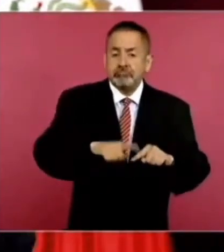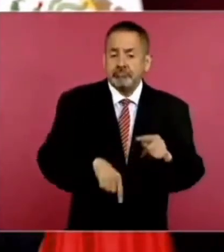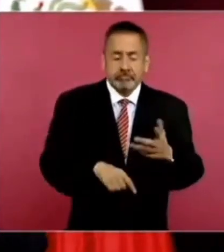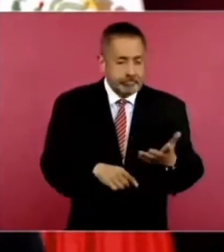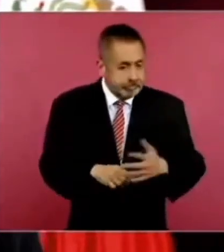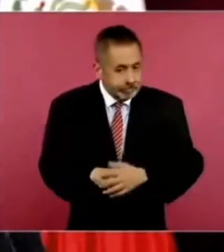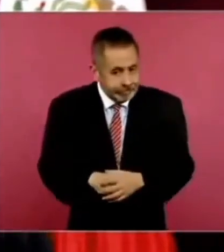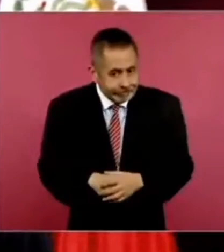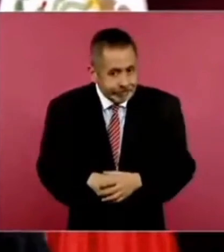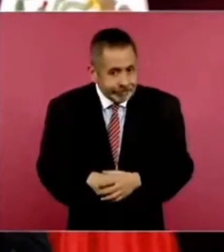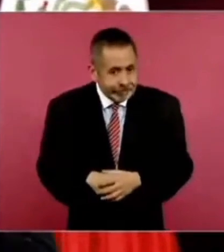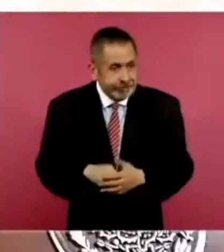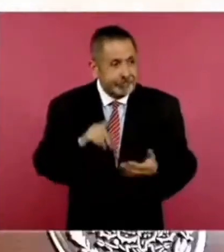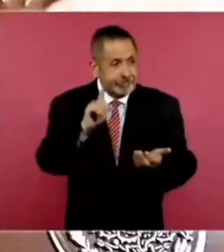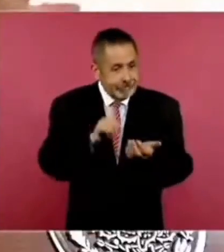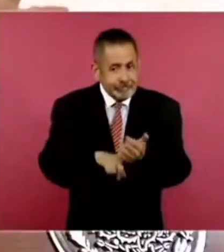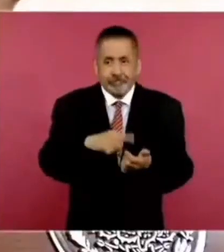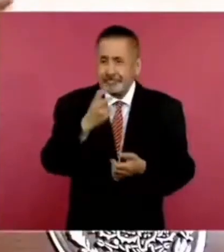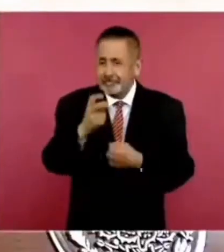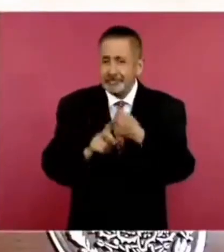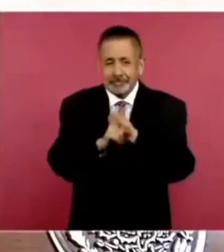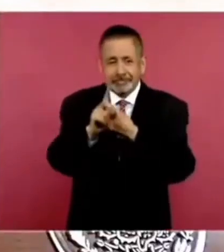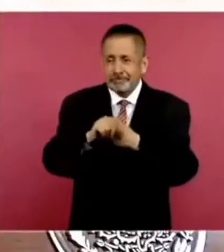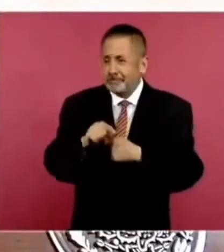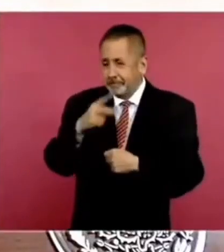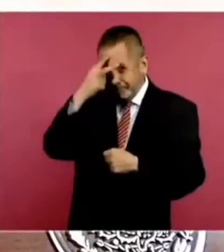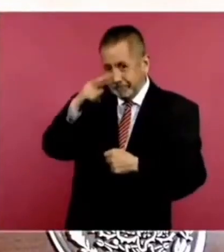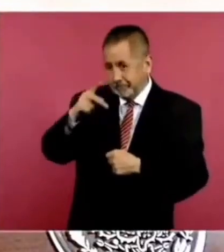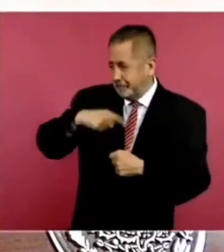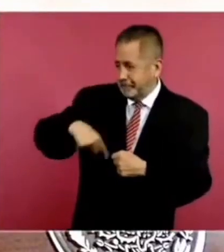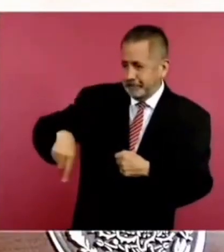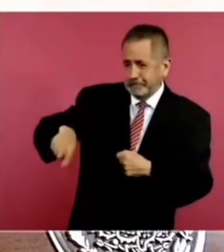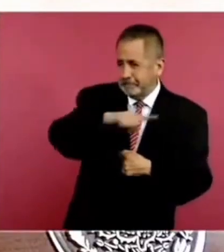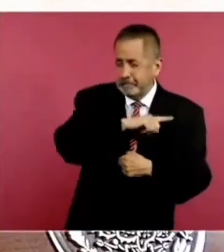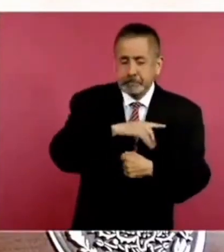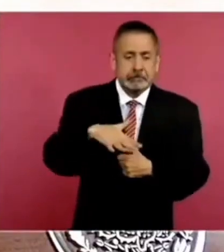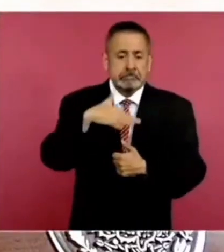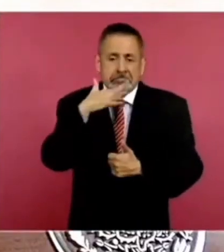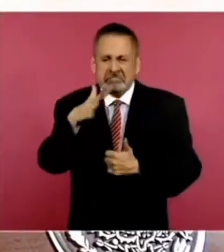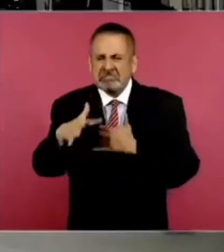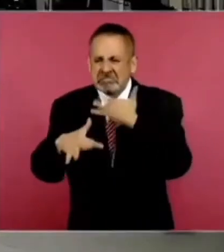Y era el principal problema de México.